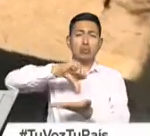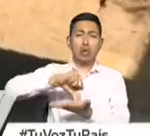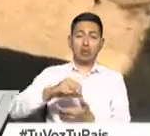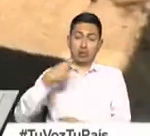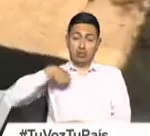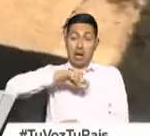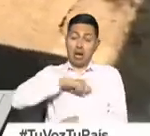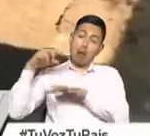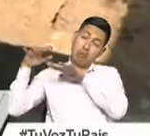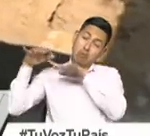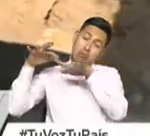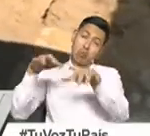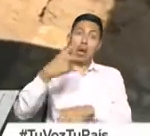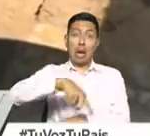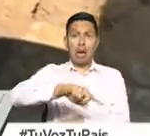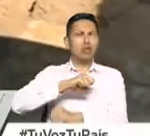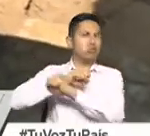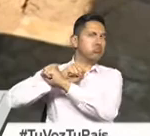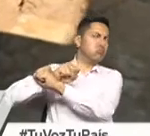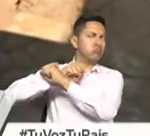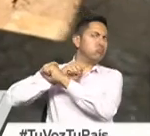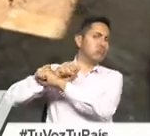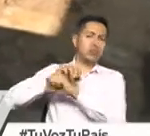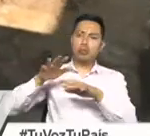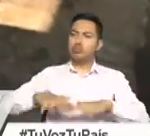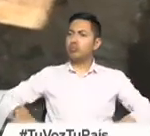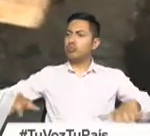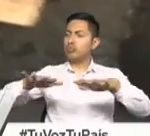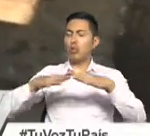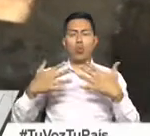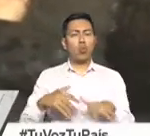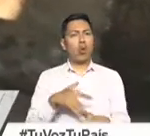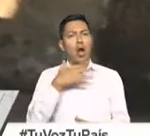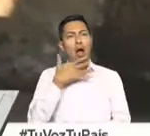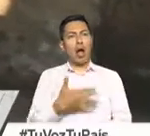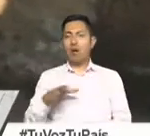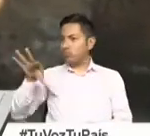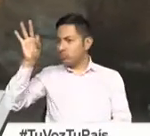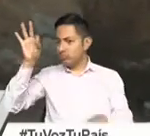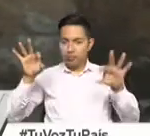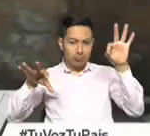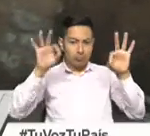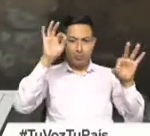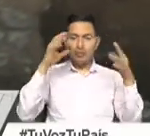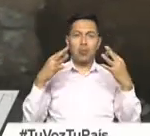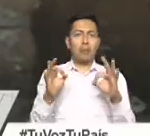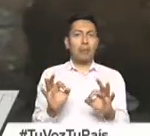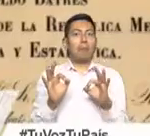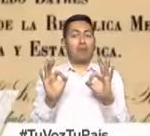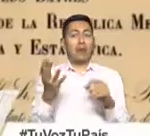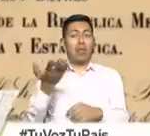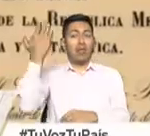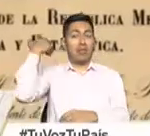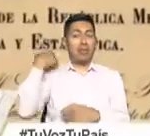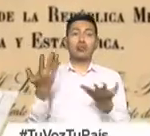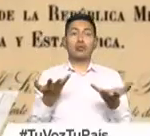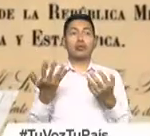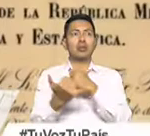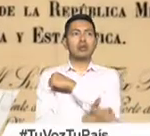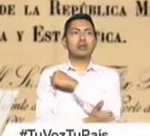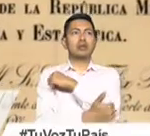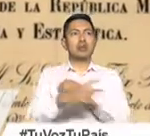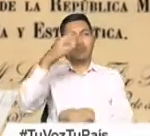El hallazgo probaría que el lugar mantuvo una resistencia pasiva tras la caída de Tenochtitlán, sede del Imperio Azteca, cuando en 1525